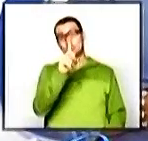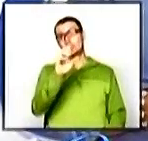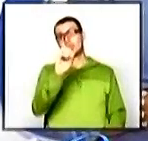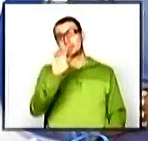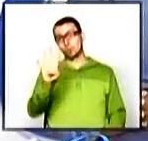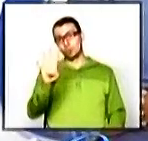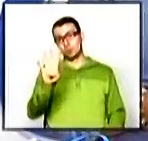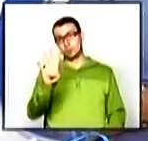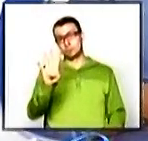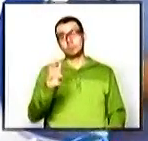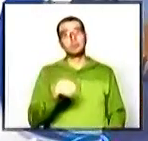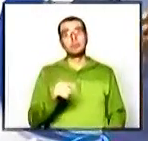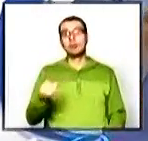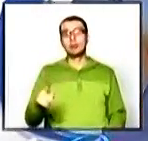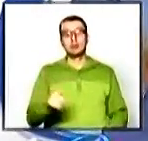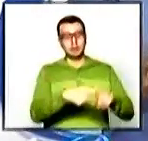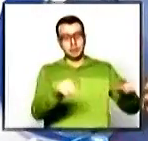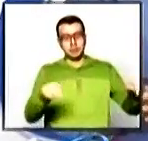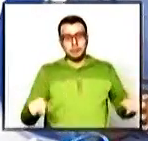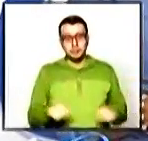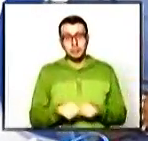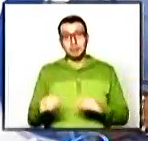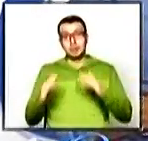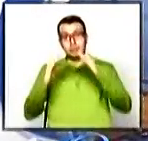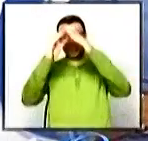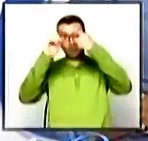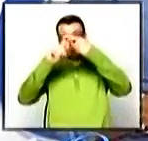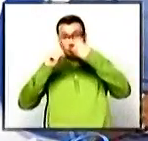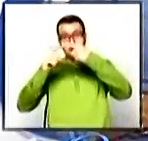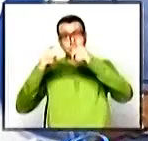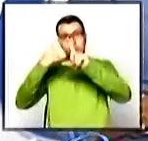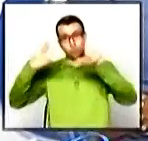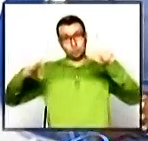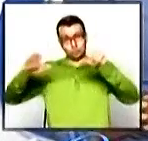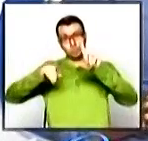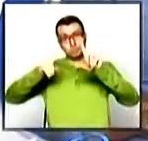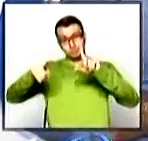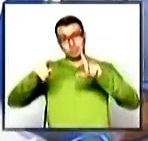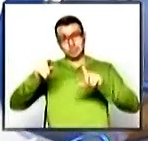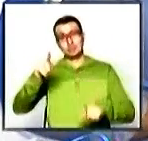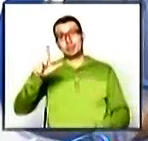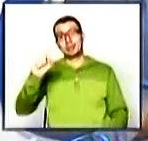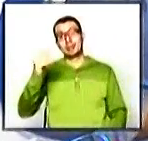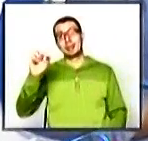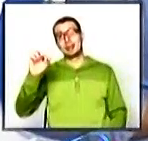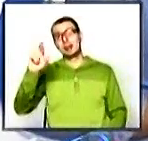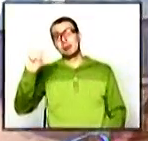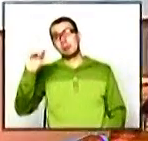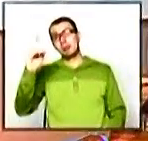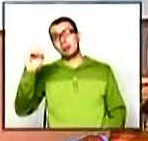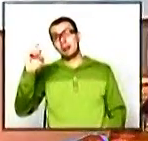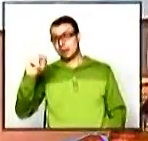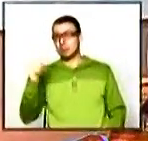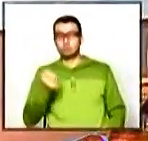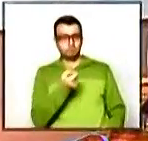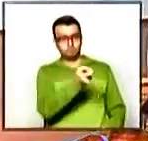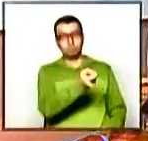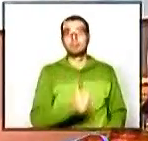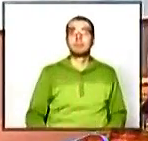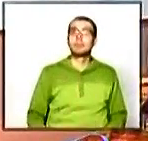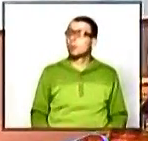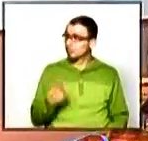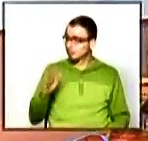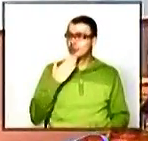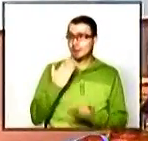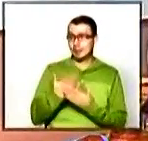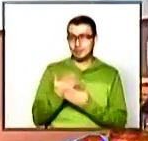330-7104 en el Parque Médico a media cuadra de la Iglesia de la Pradera en Dos Quebradas. Muchas gracias, Raúl Andrés, por estar con nosotros. Doctor, y a los televidentes, muchas